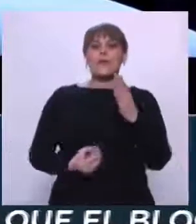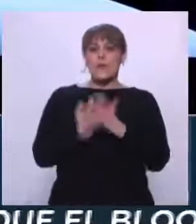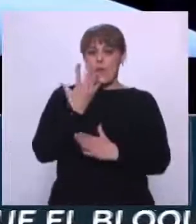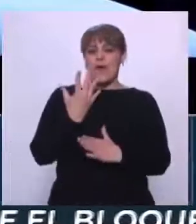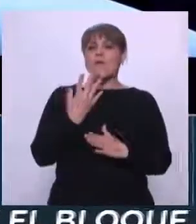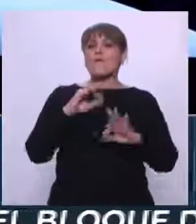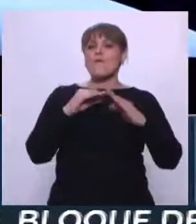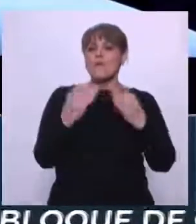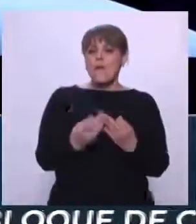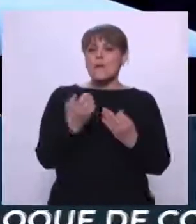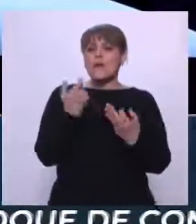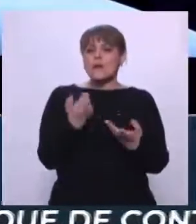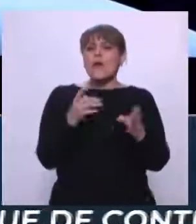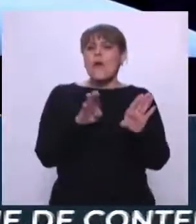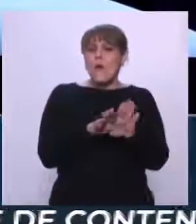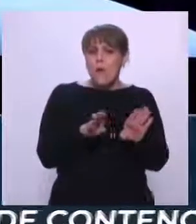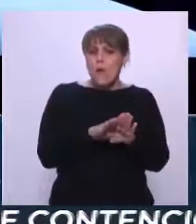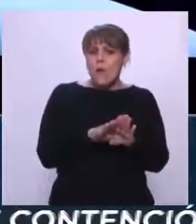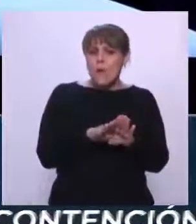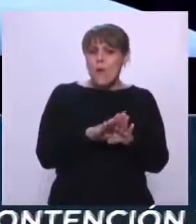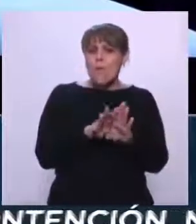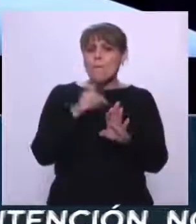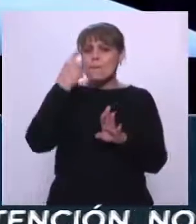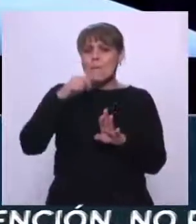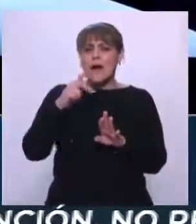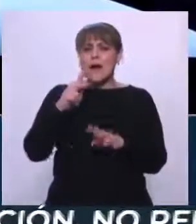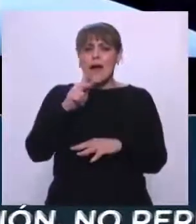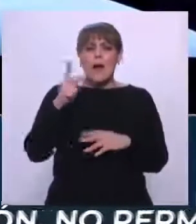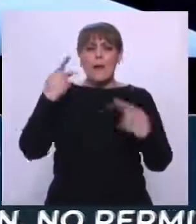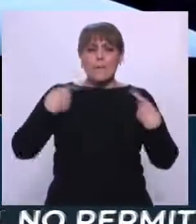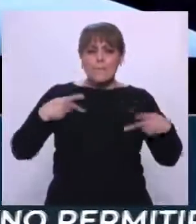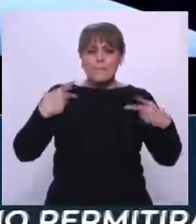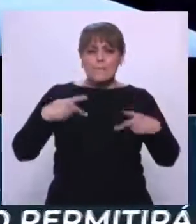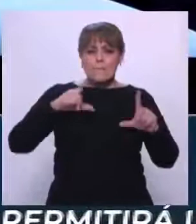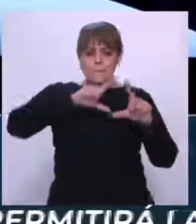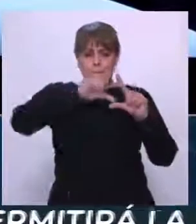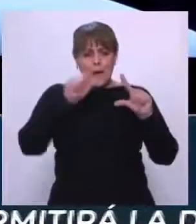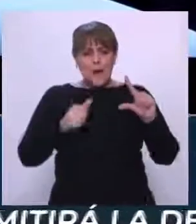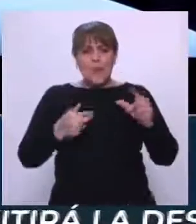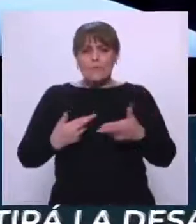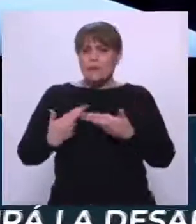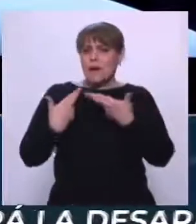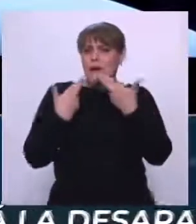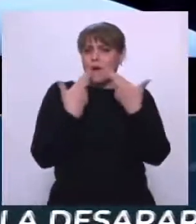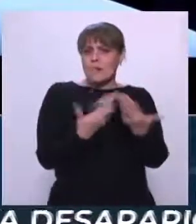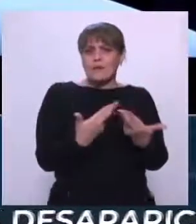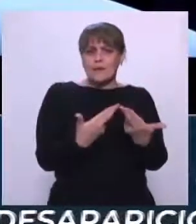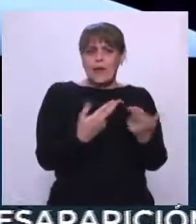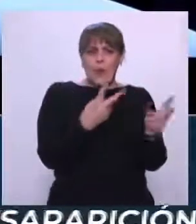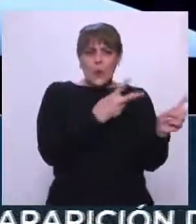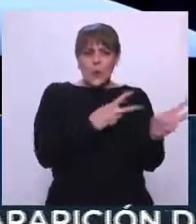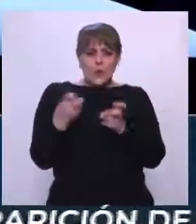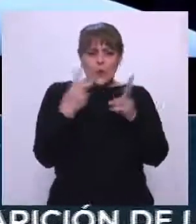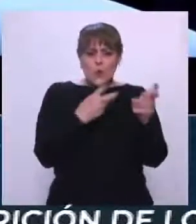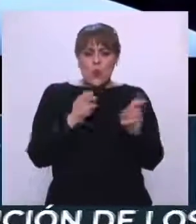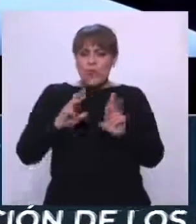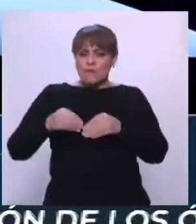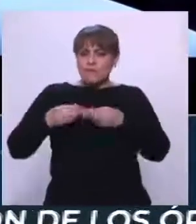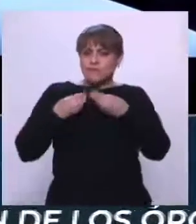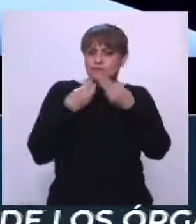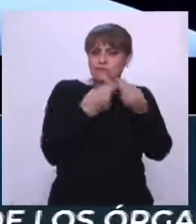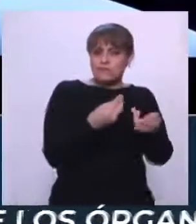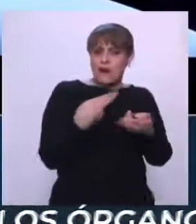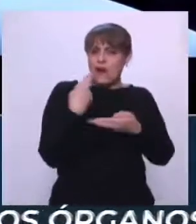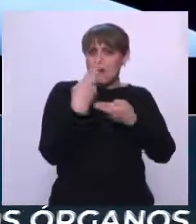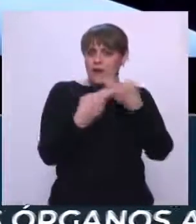económica, de buscar que se devuelva a la nación, que se le devuelva al pueblo lo que se fue saqueado y lo que se